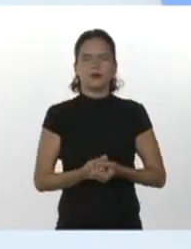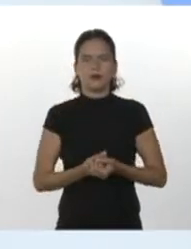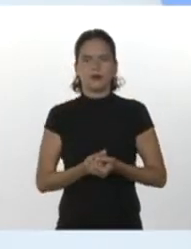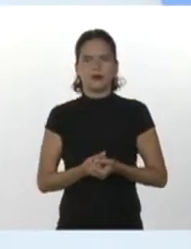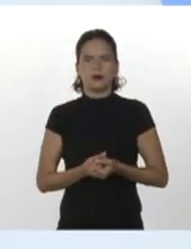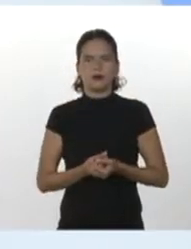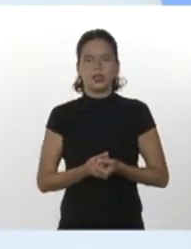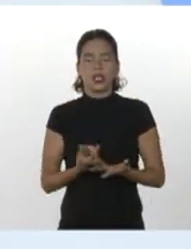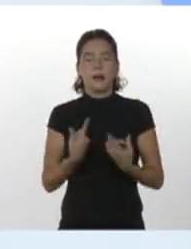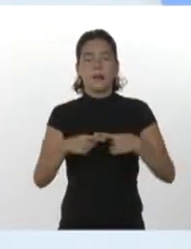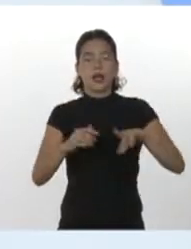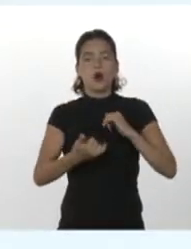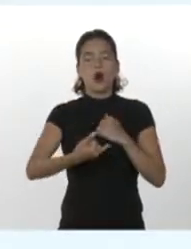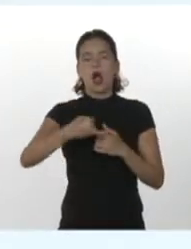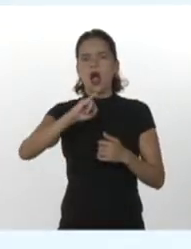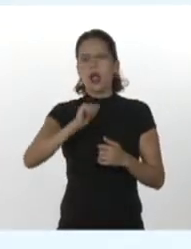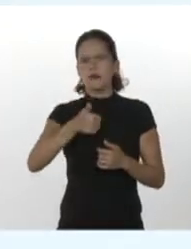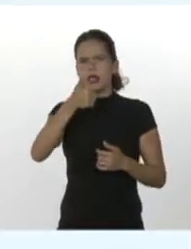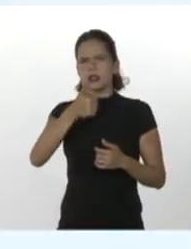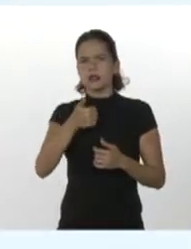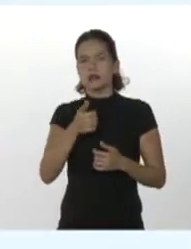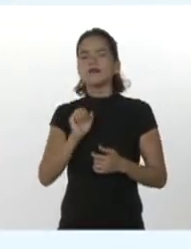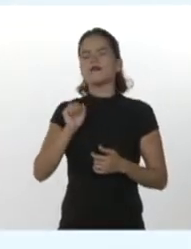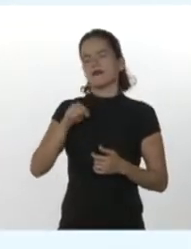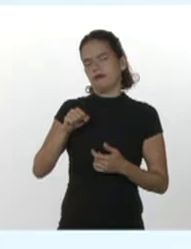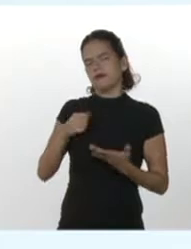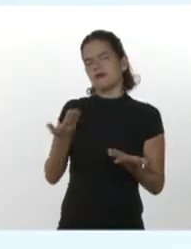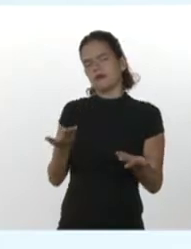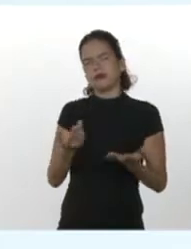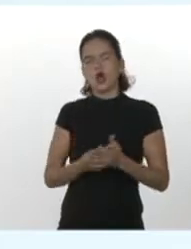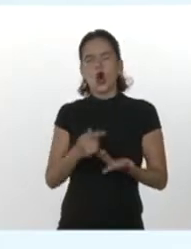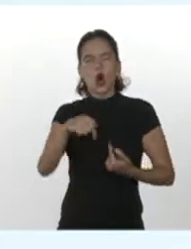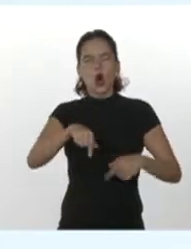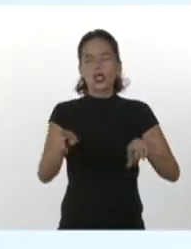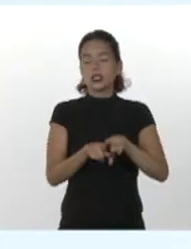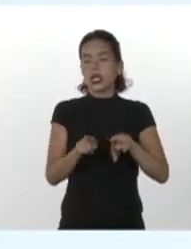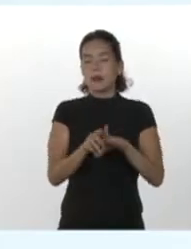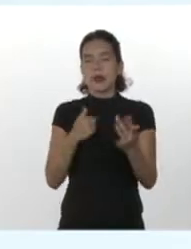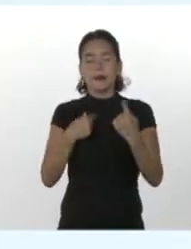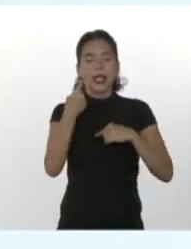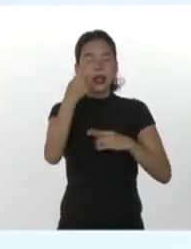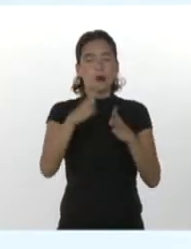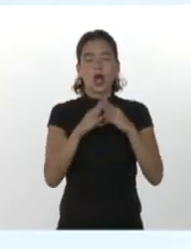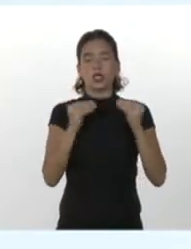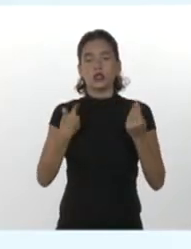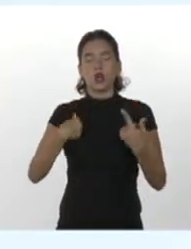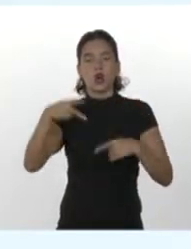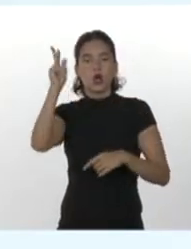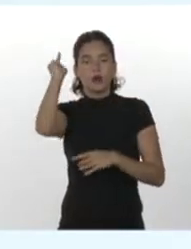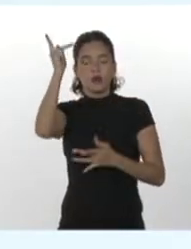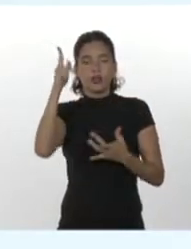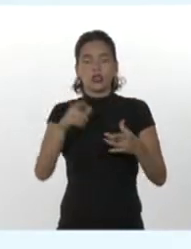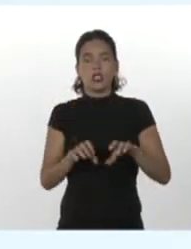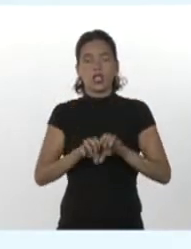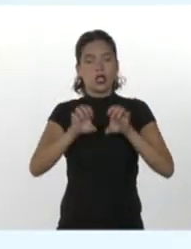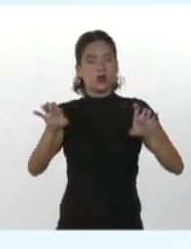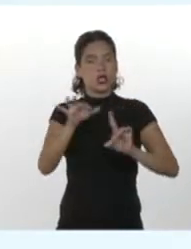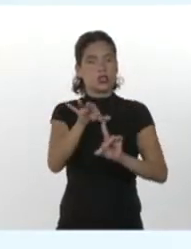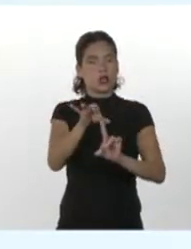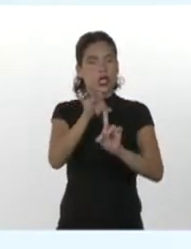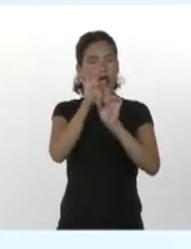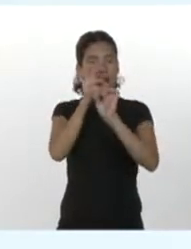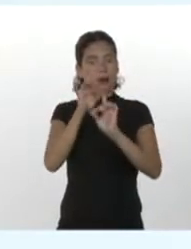primaria. Pero hay mucho más, Guillermo. Pues claro que sí, Williamny. Hoy también estarán presentes todos los docentes de la modalidad de